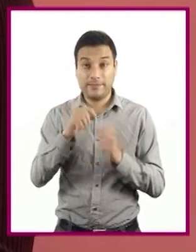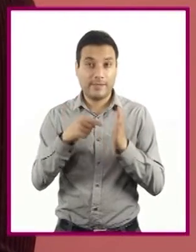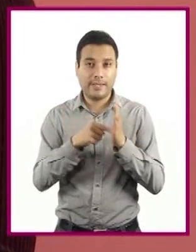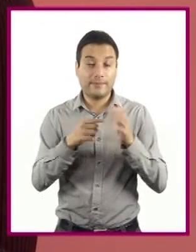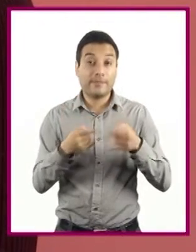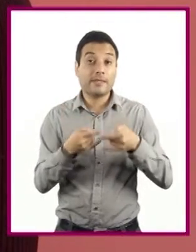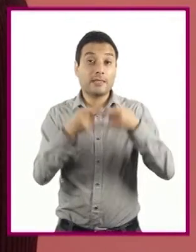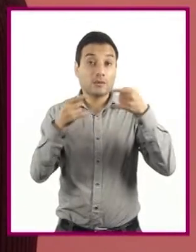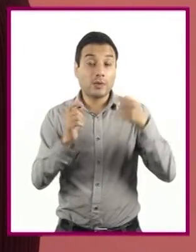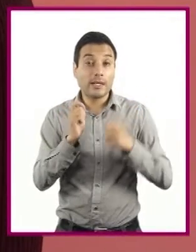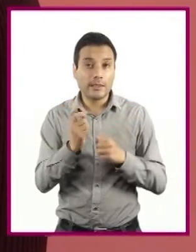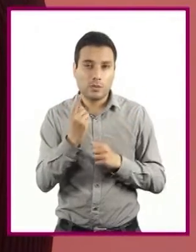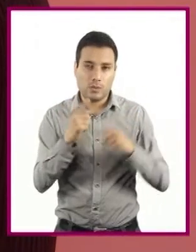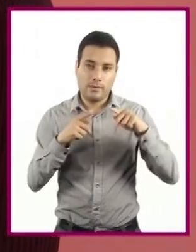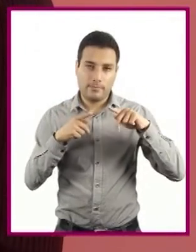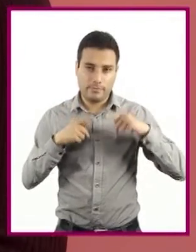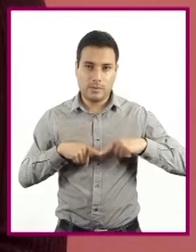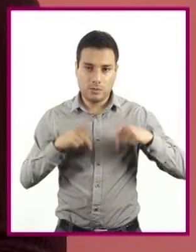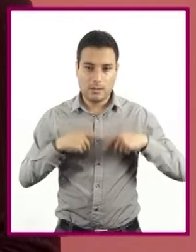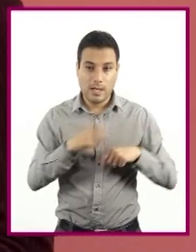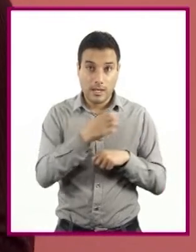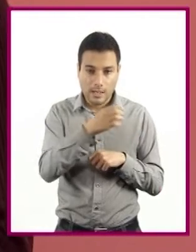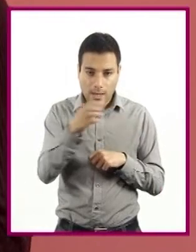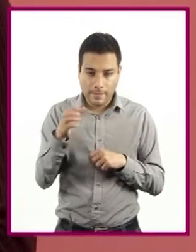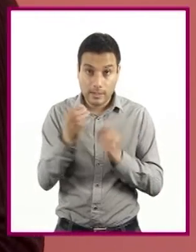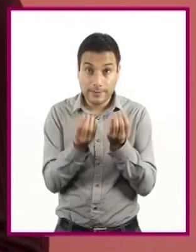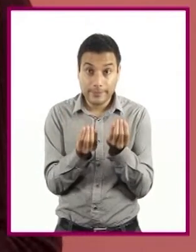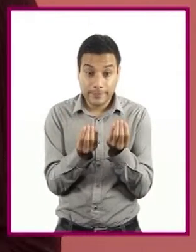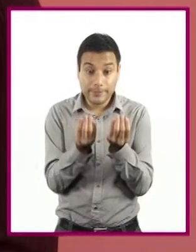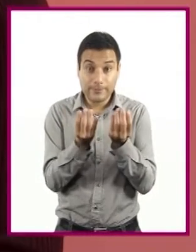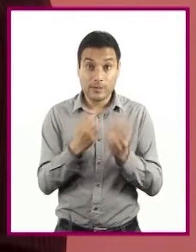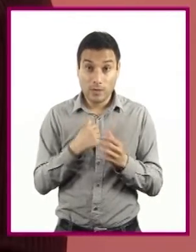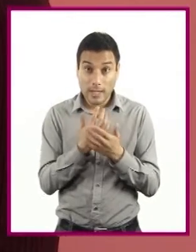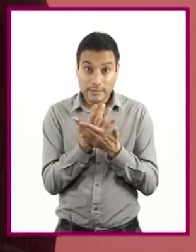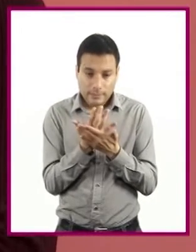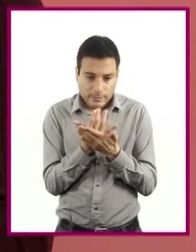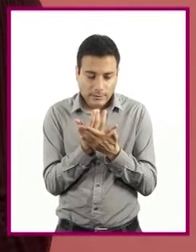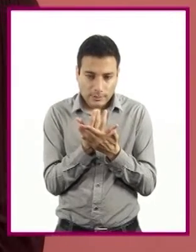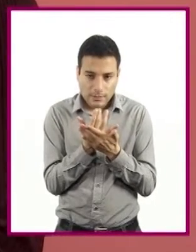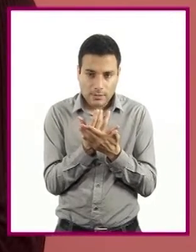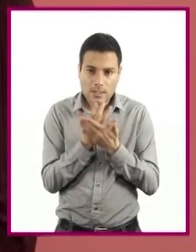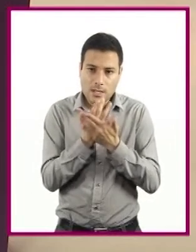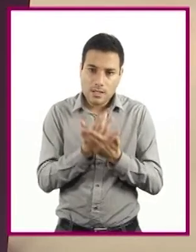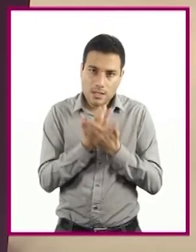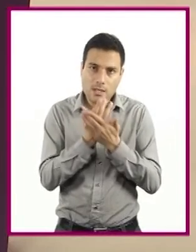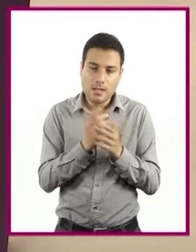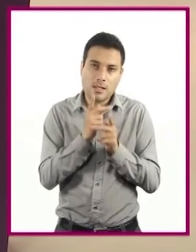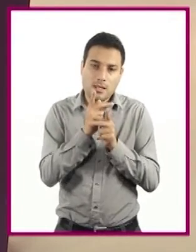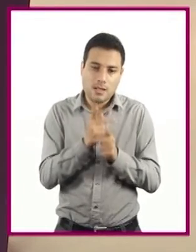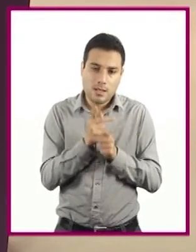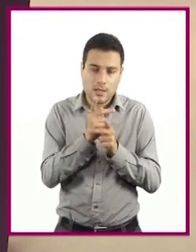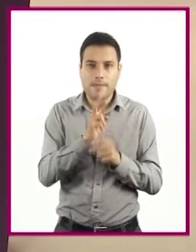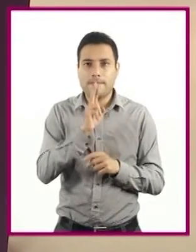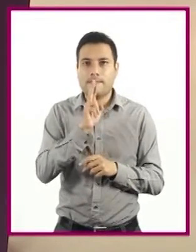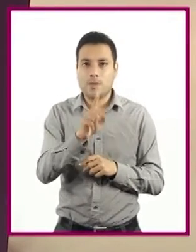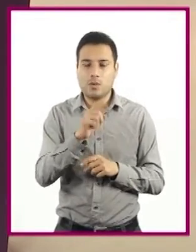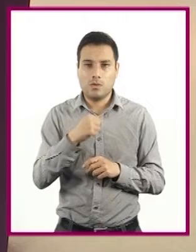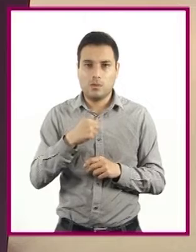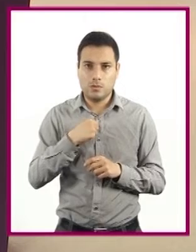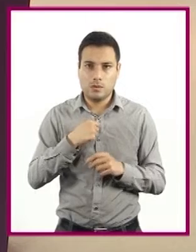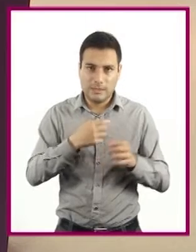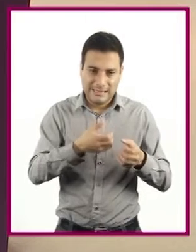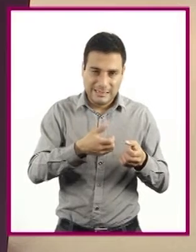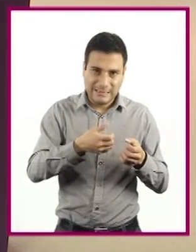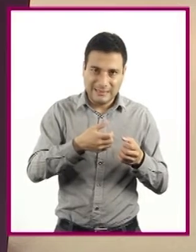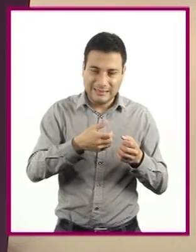cuenta que un campesino ansioso no podía esperar que sus cosechas crecieran. Por eso fue al campo y se puso a